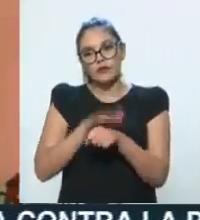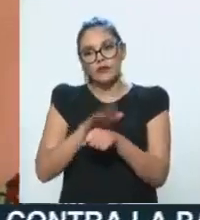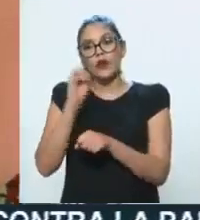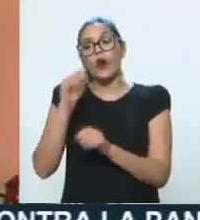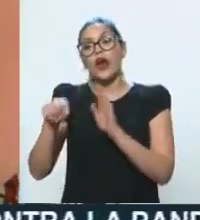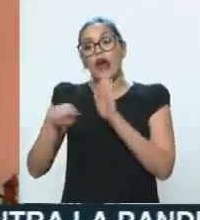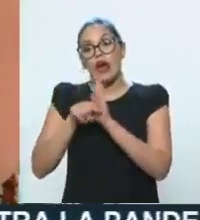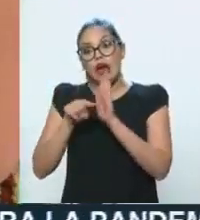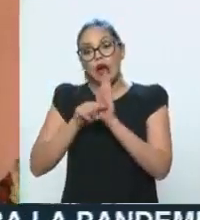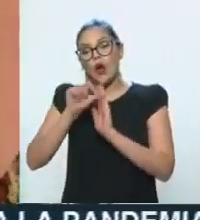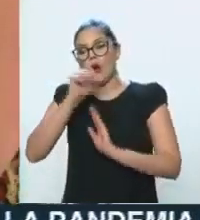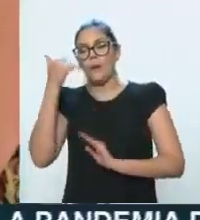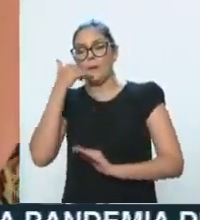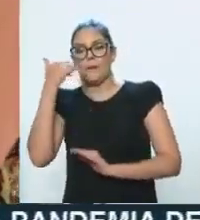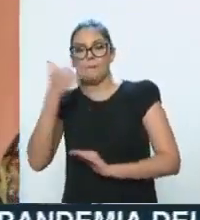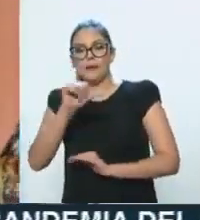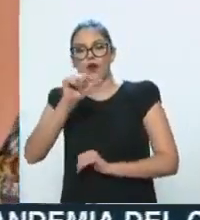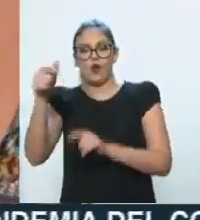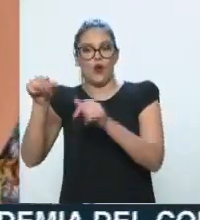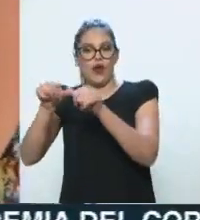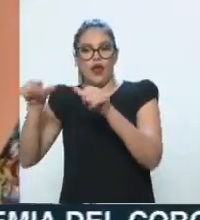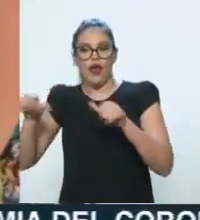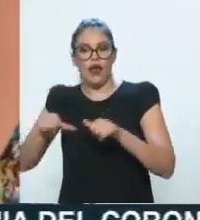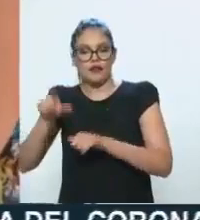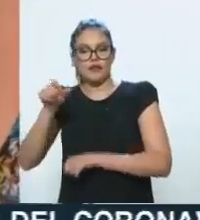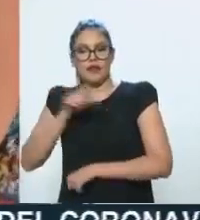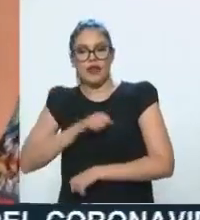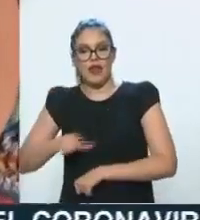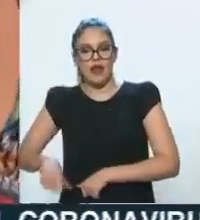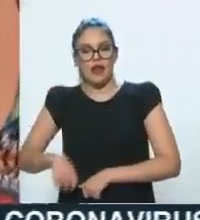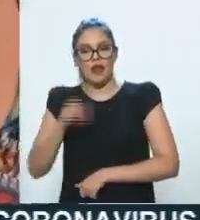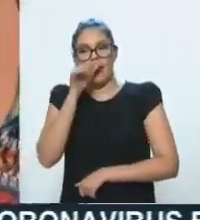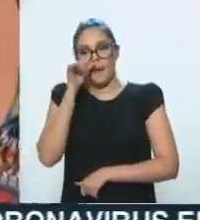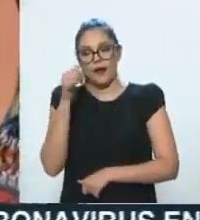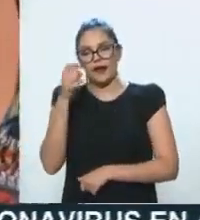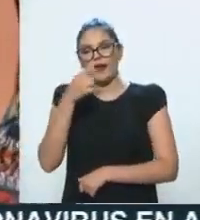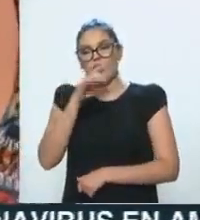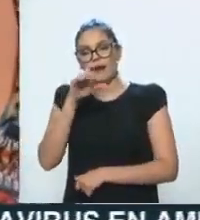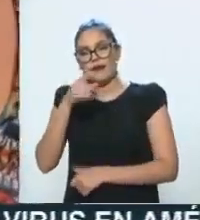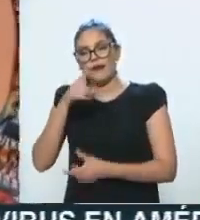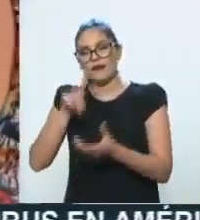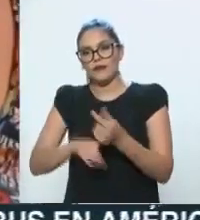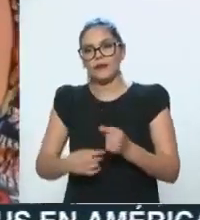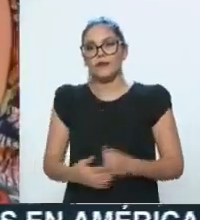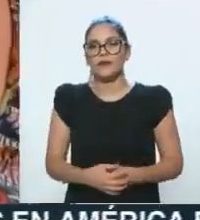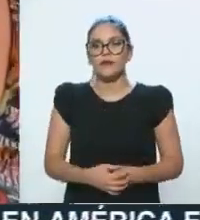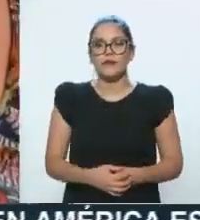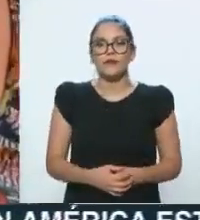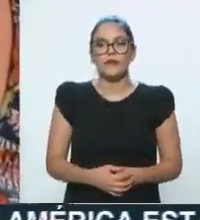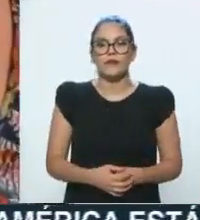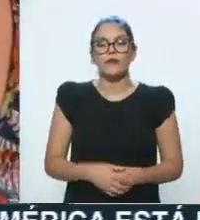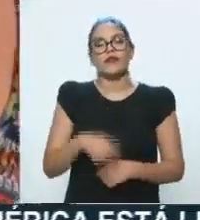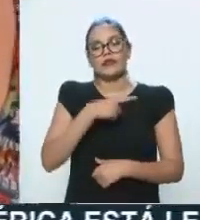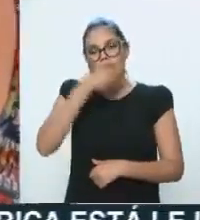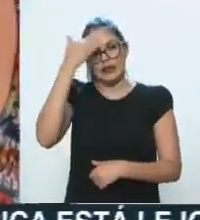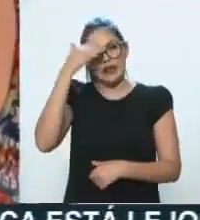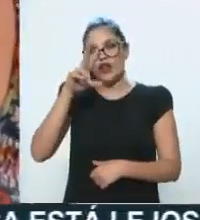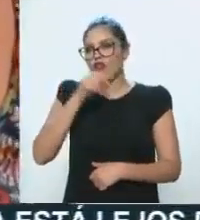habrá la jurisdicción sanitaria de Benito Juárez, en los dos casos de Maca. Las medidas preventivas, no salir de